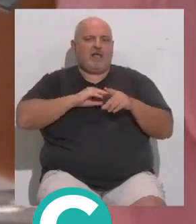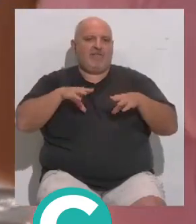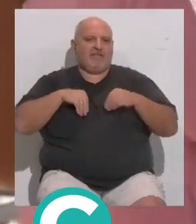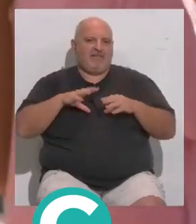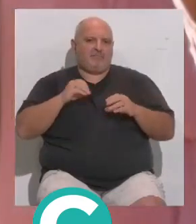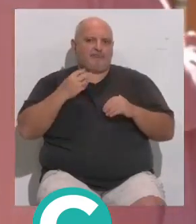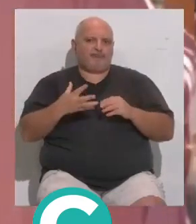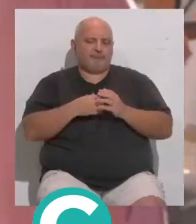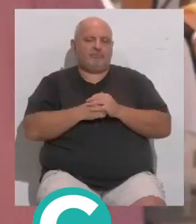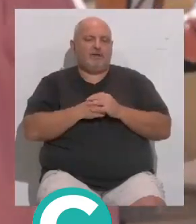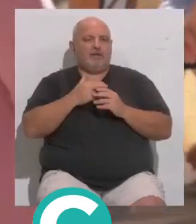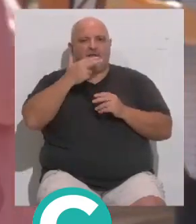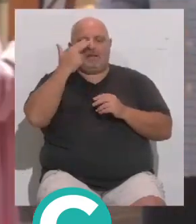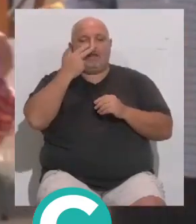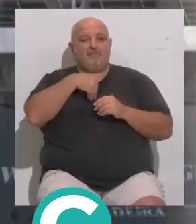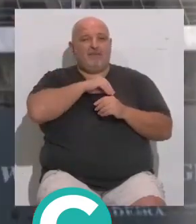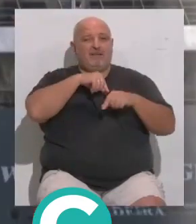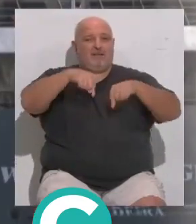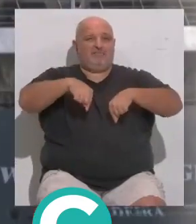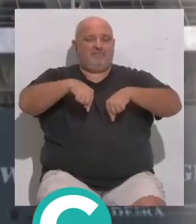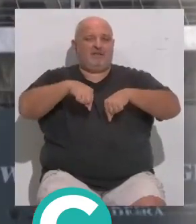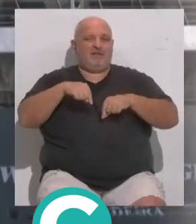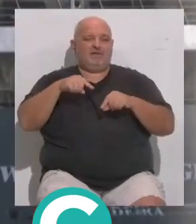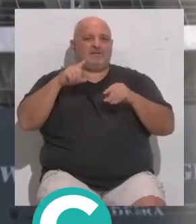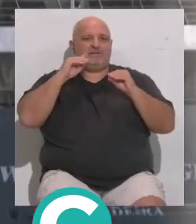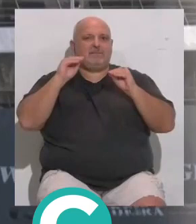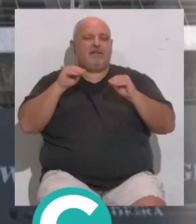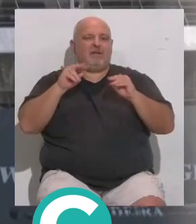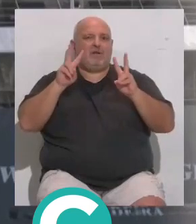aceptable. Yo creo que el interés por España